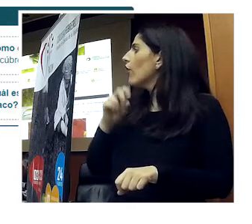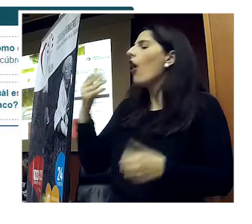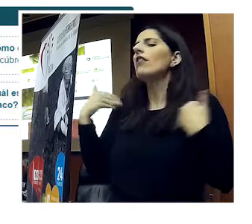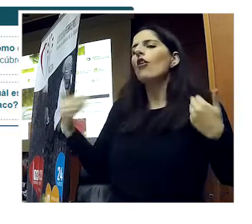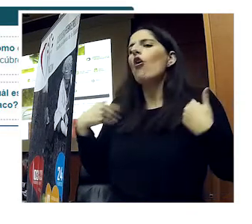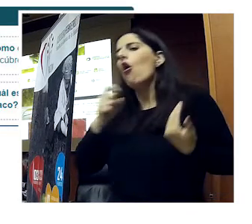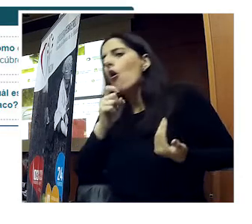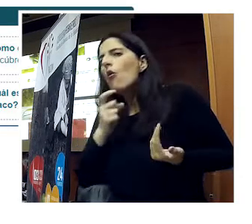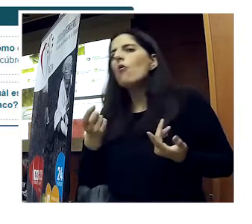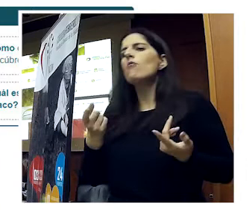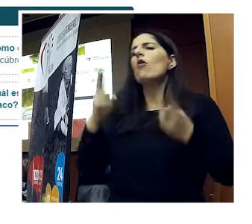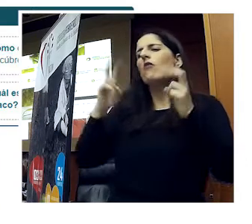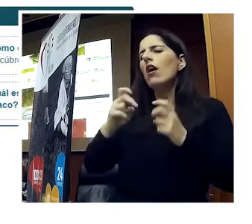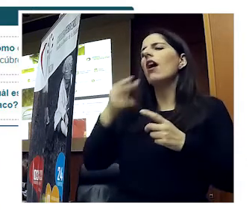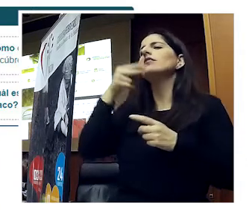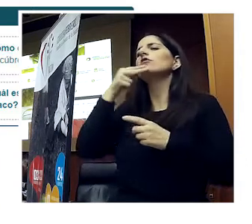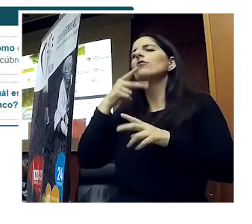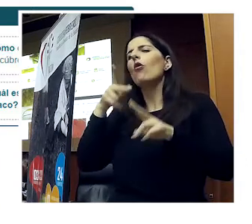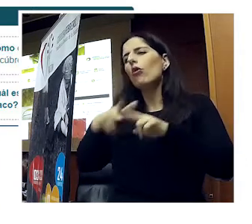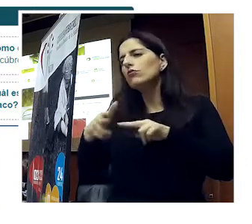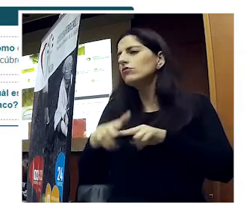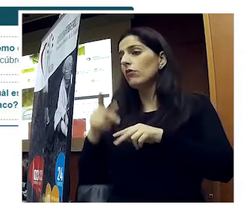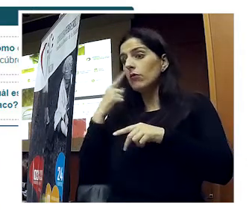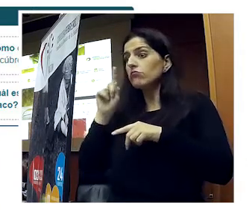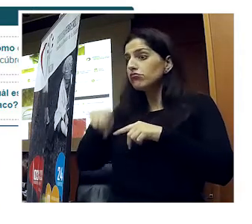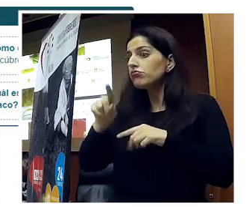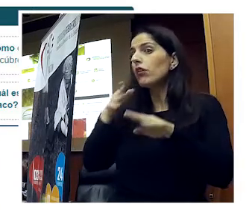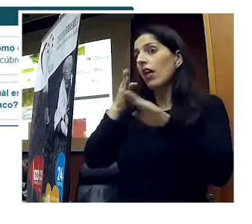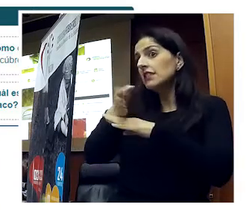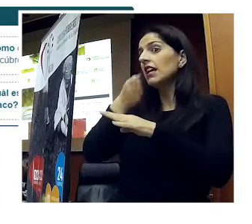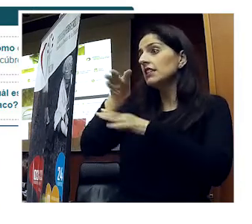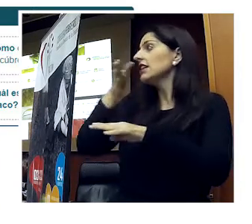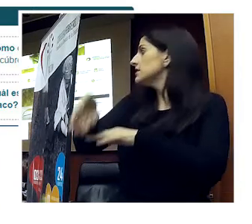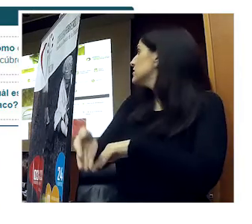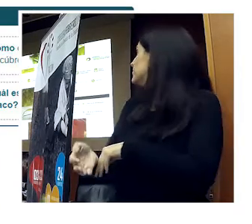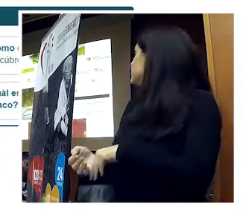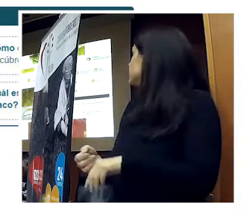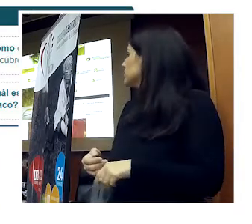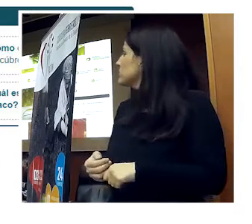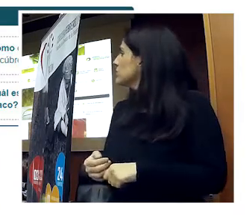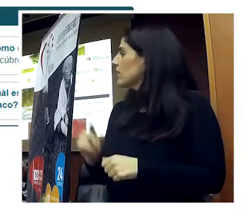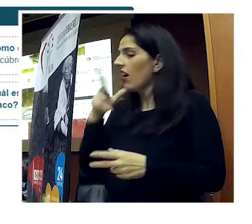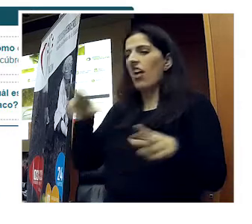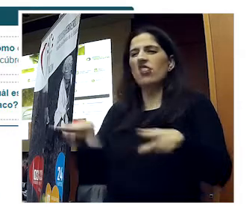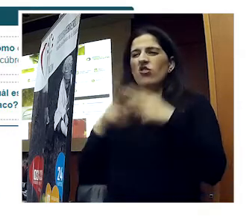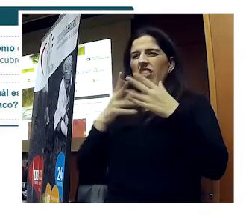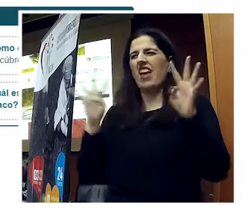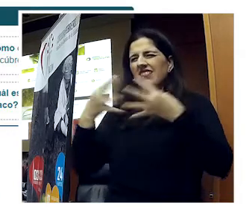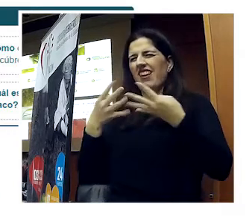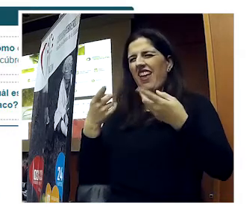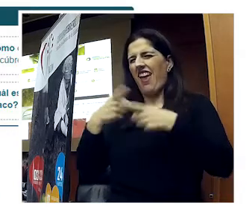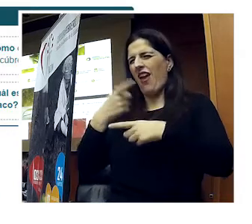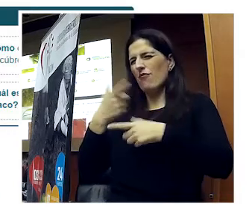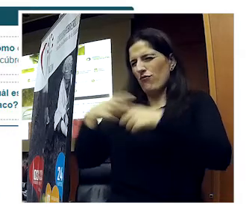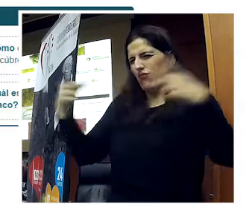y sedentarismo, prevención del tabaquismo, alimentación saludable. Si vais entrando en cada una de estas de las pestañas, hoy que por hoy las redes sociales es lo que tenemos,